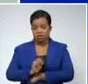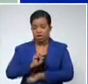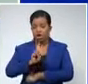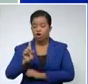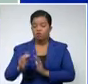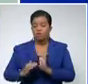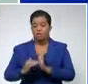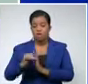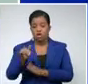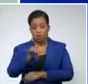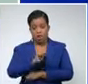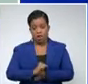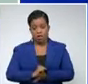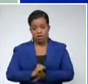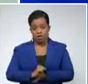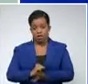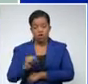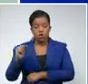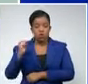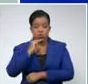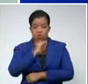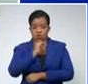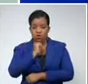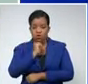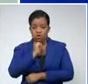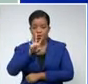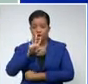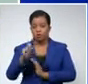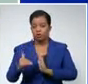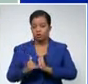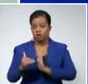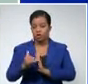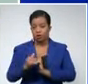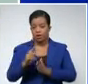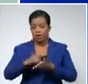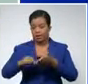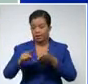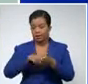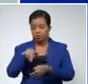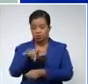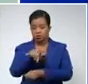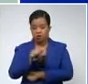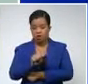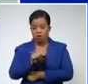también, Rusia con más de 4 millones y el Reino Unido igual con